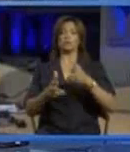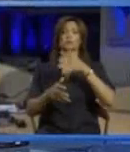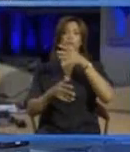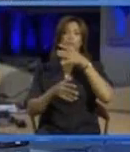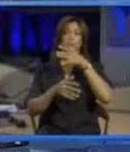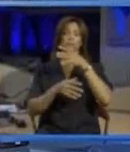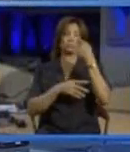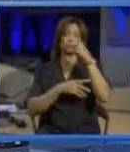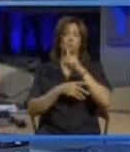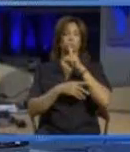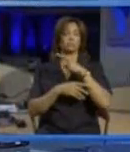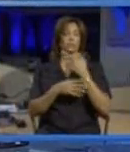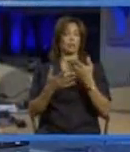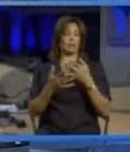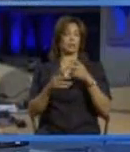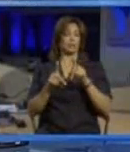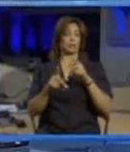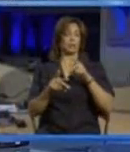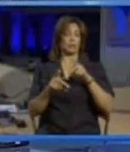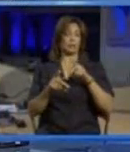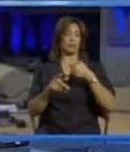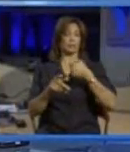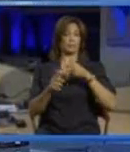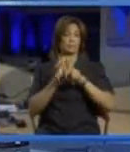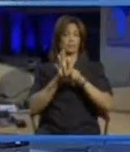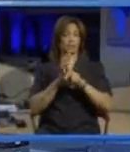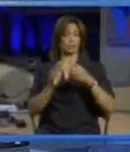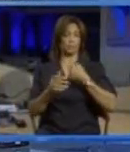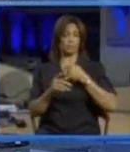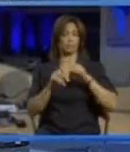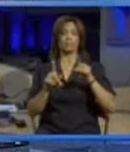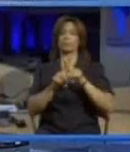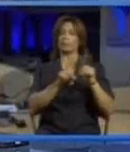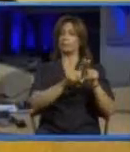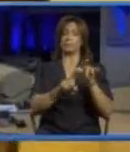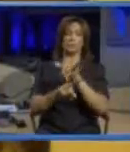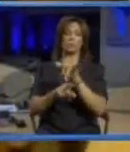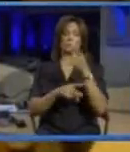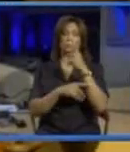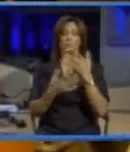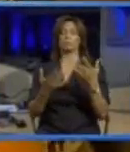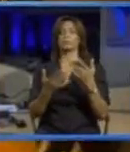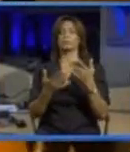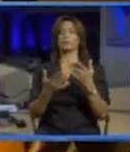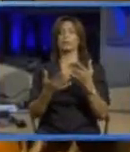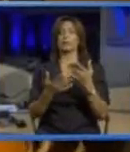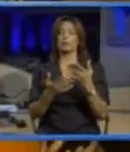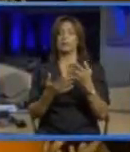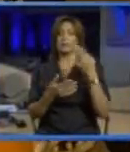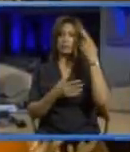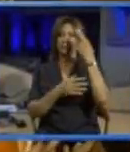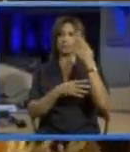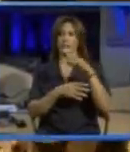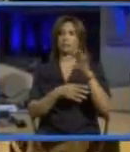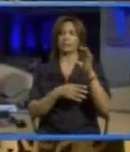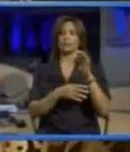madre, quien se quitó la vida la madrugada del domingo de la misma manera. Su mamá, pensando que era